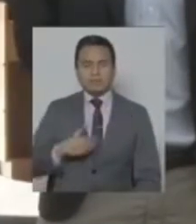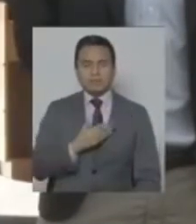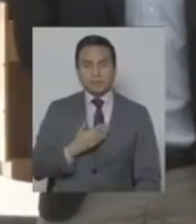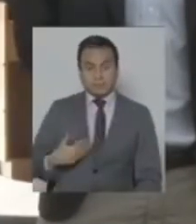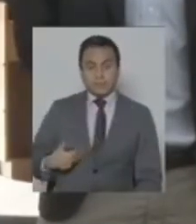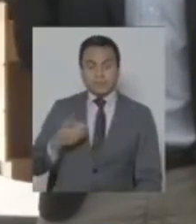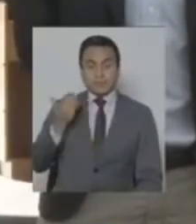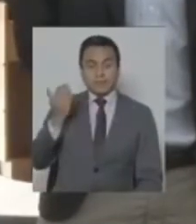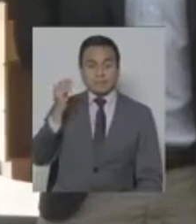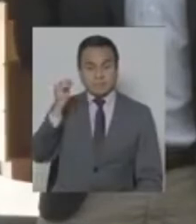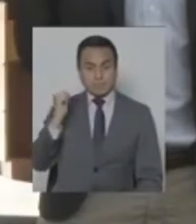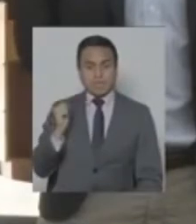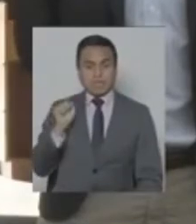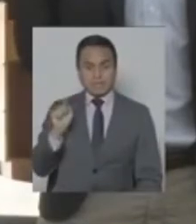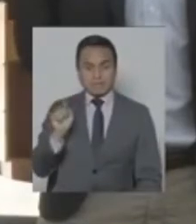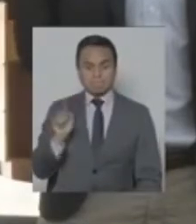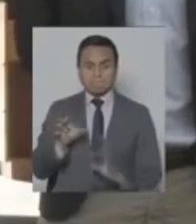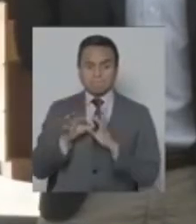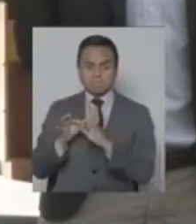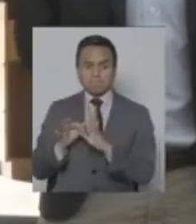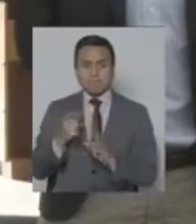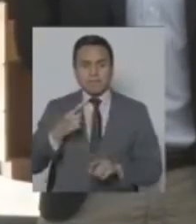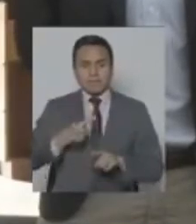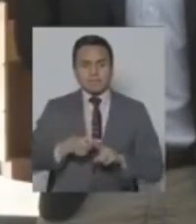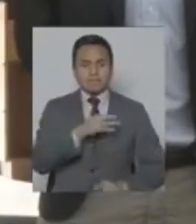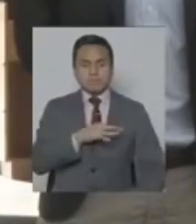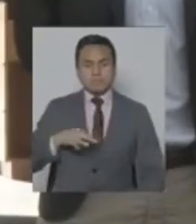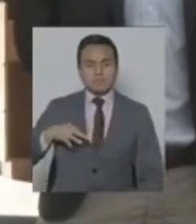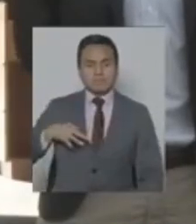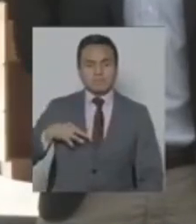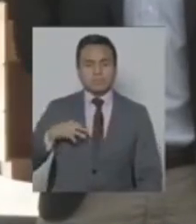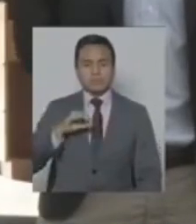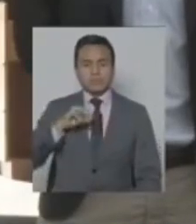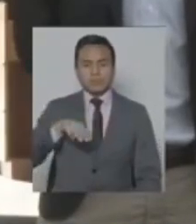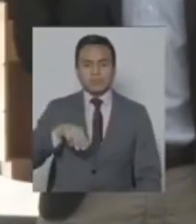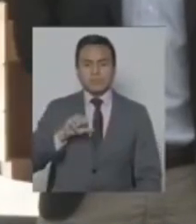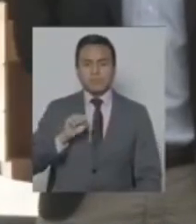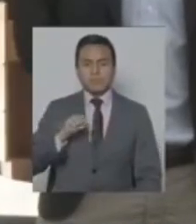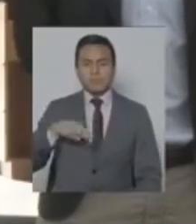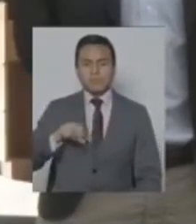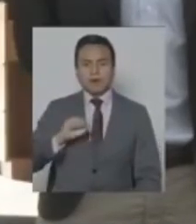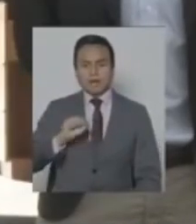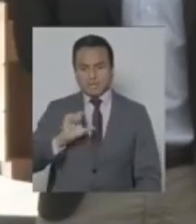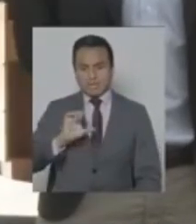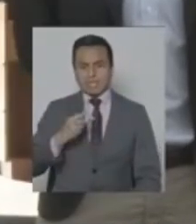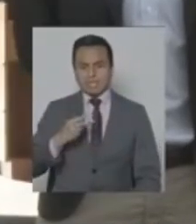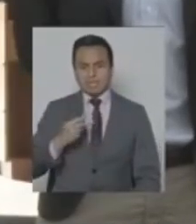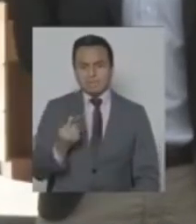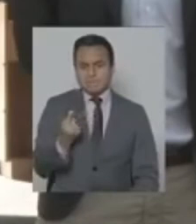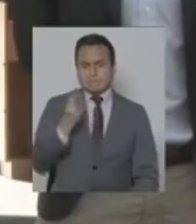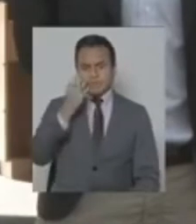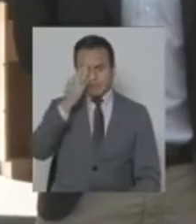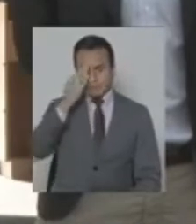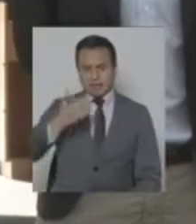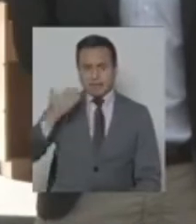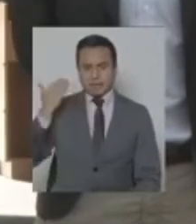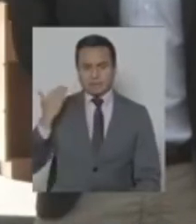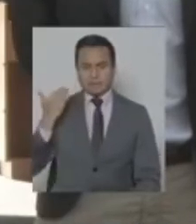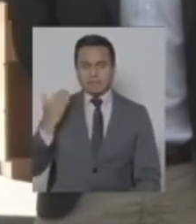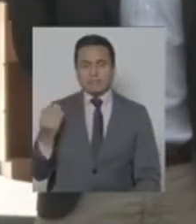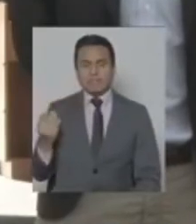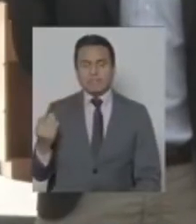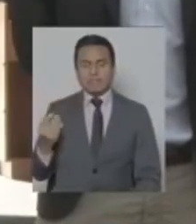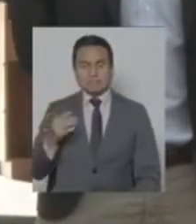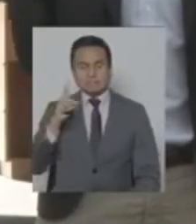sebastián piñera al ex ministro jaime mañalich quien desde el primer día cuando llegó la